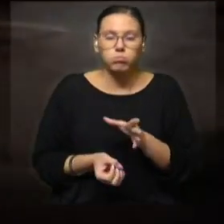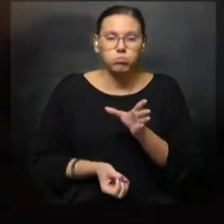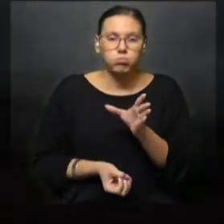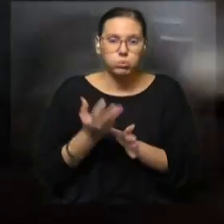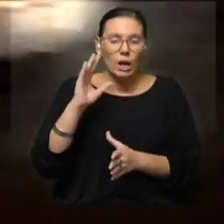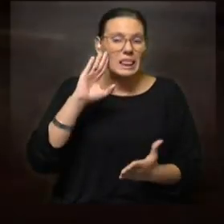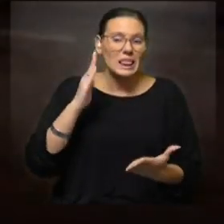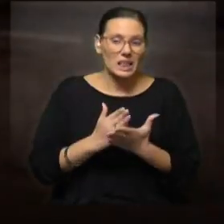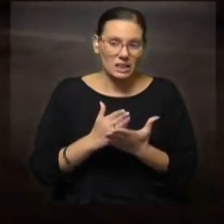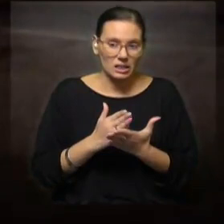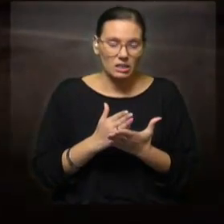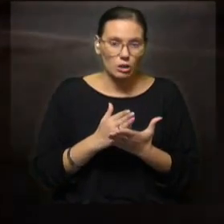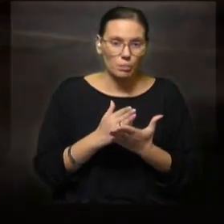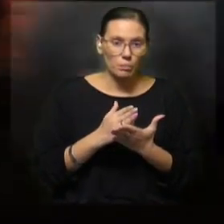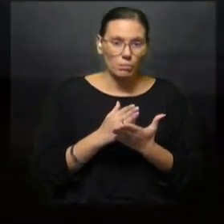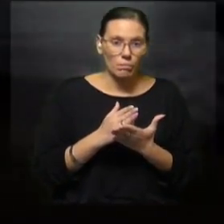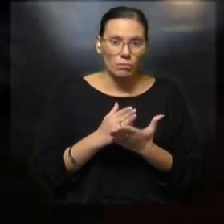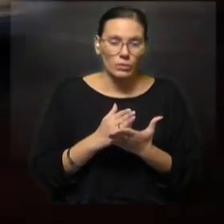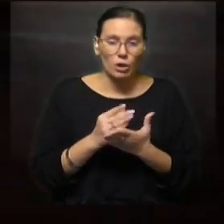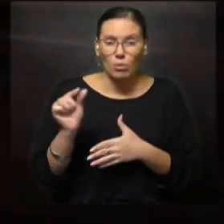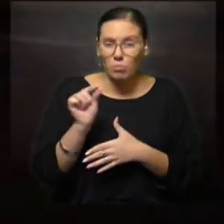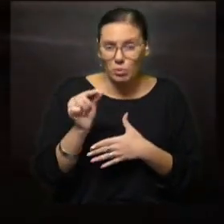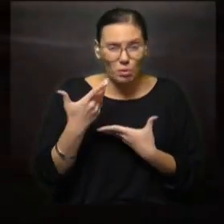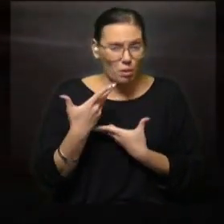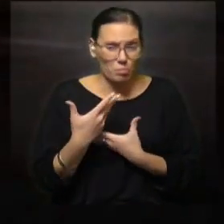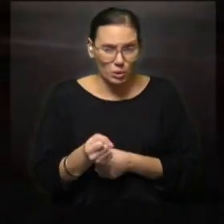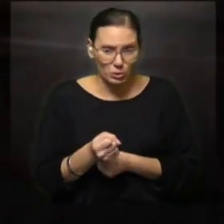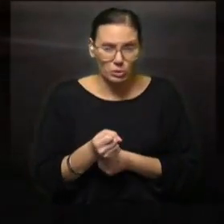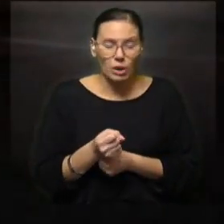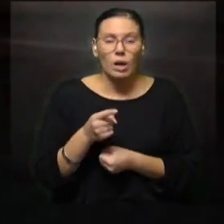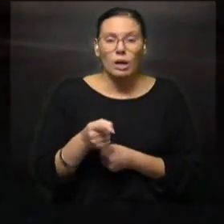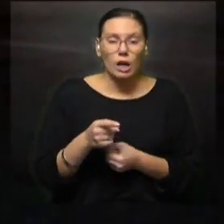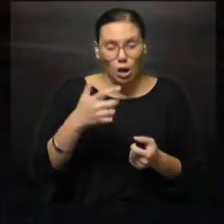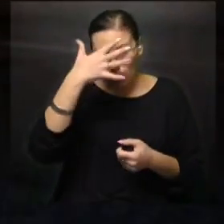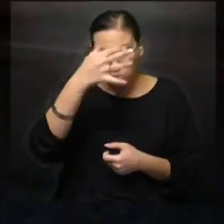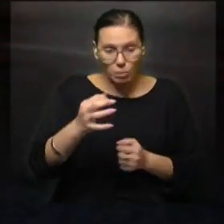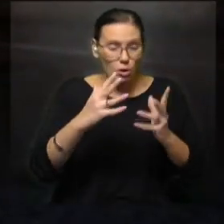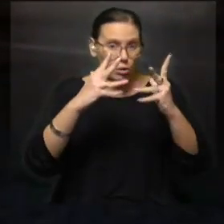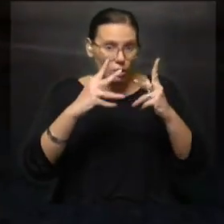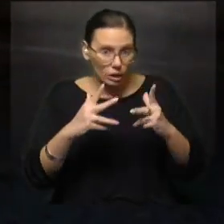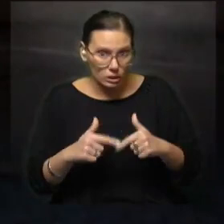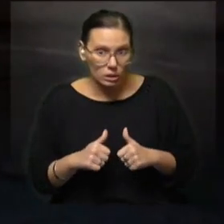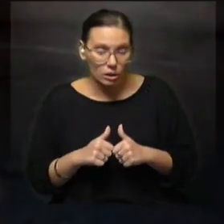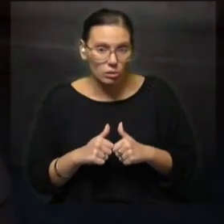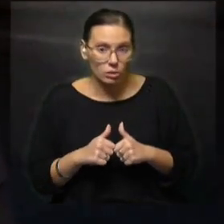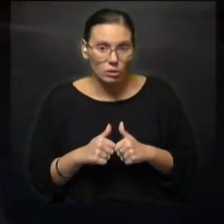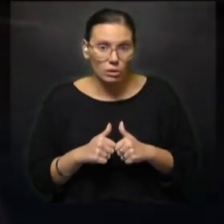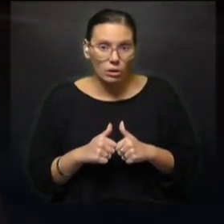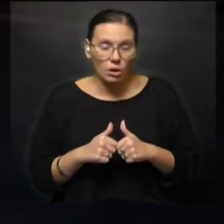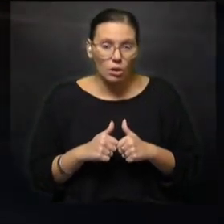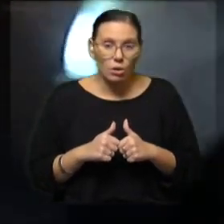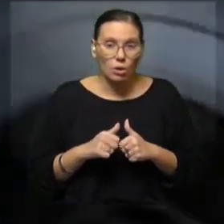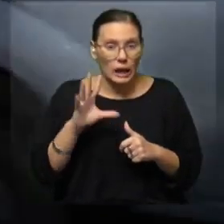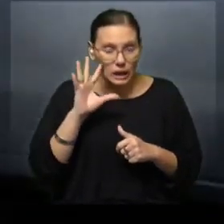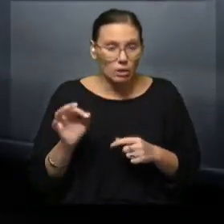la dictadura con muy poco respaldo, a través de esto, que el pueblo organizado dio un golpe,